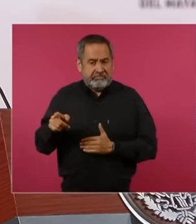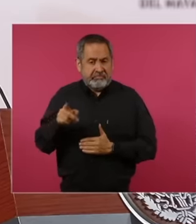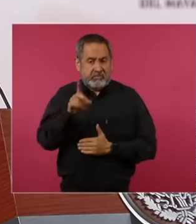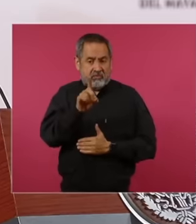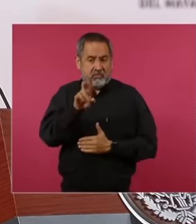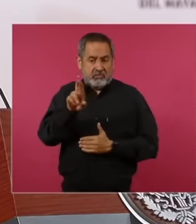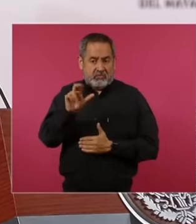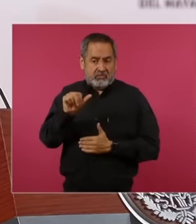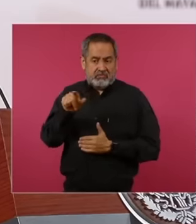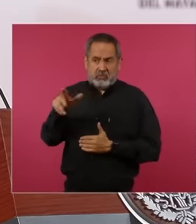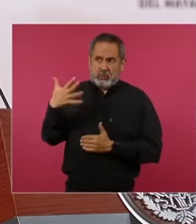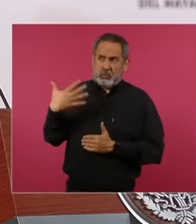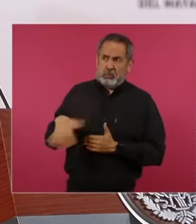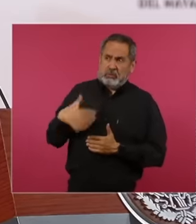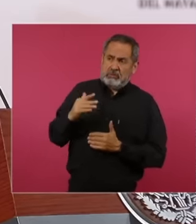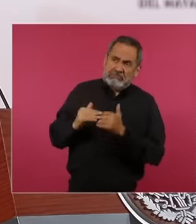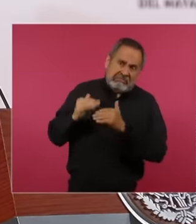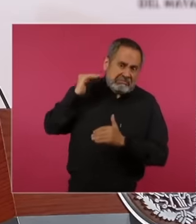doctora,